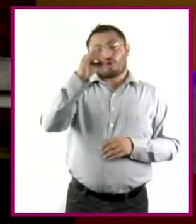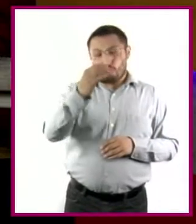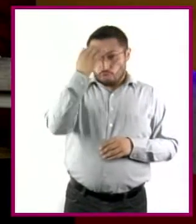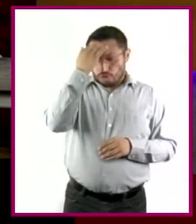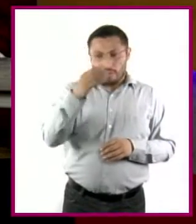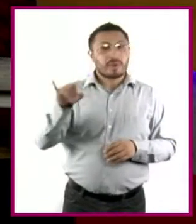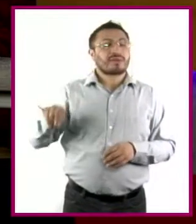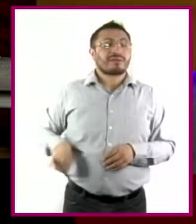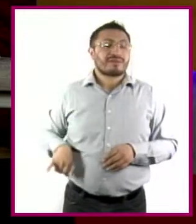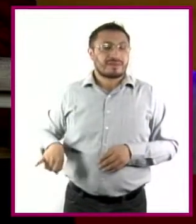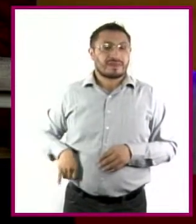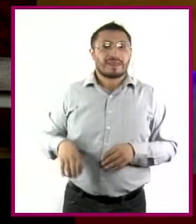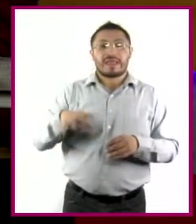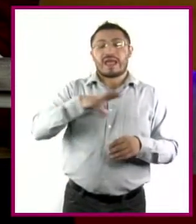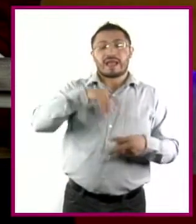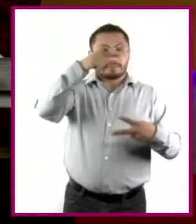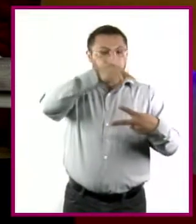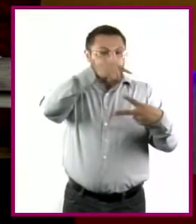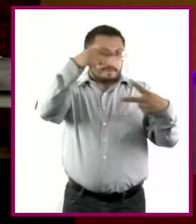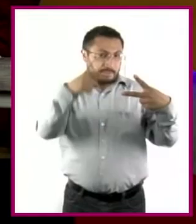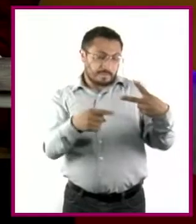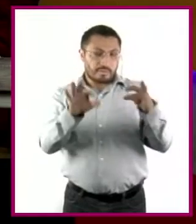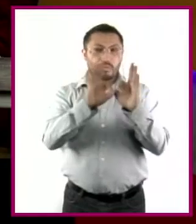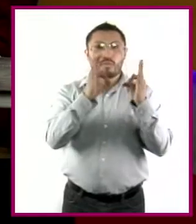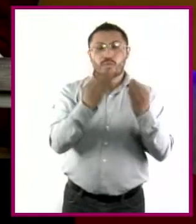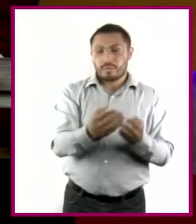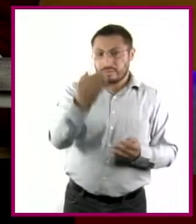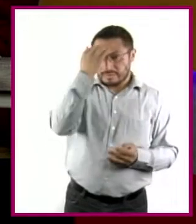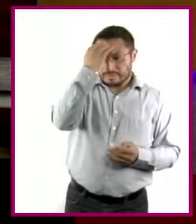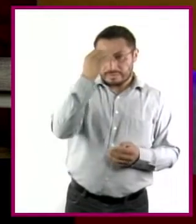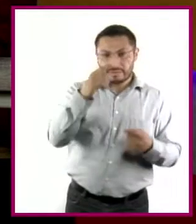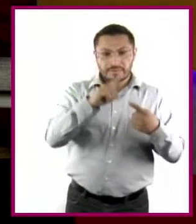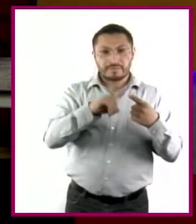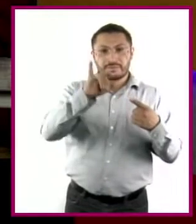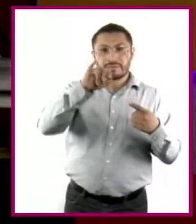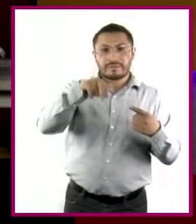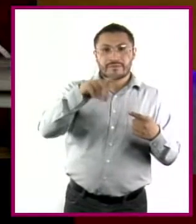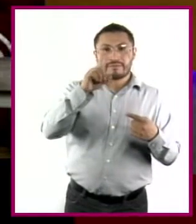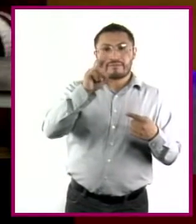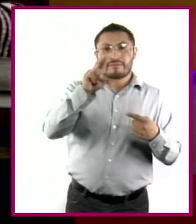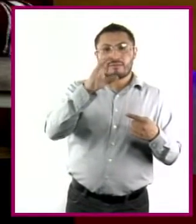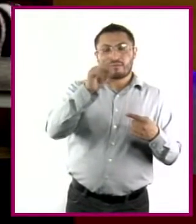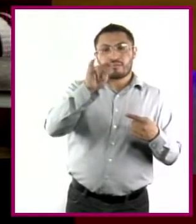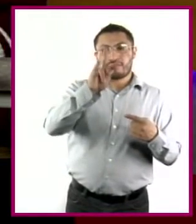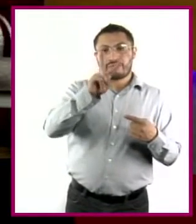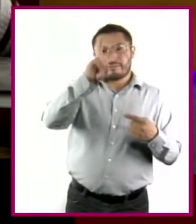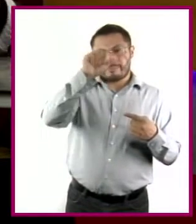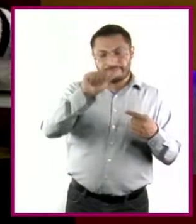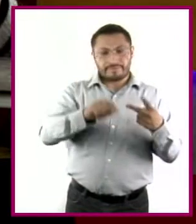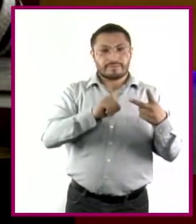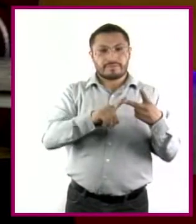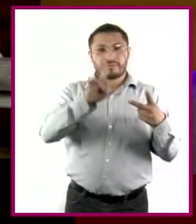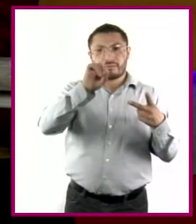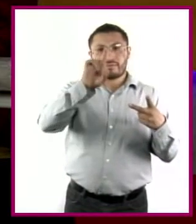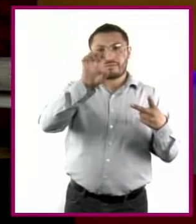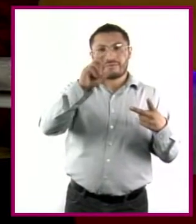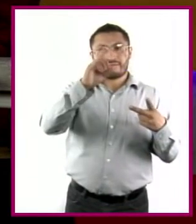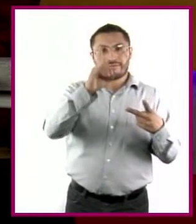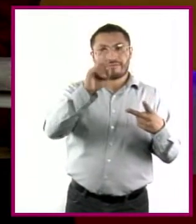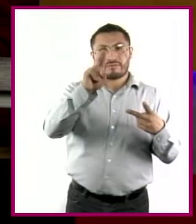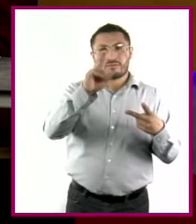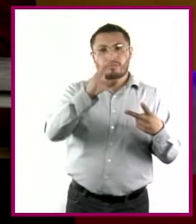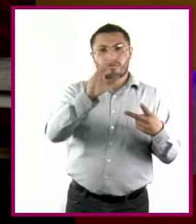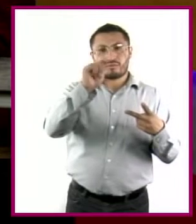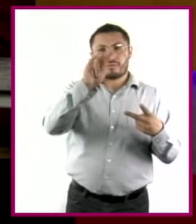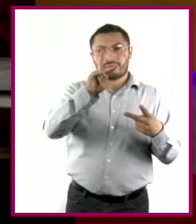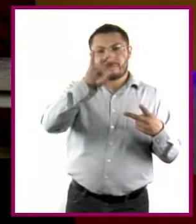interesante, porque hay dos maneras de abordar el conocimiento, la inductiva y la deductiva. También conocidos justo como método